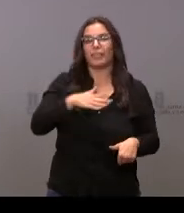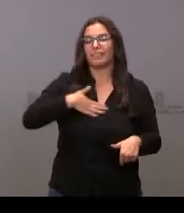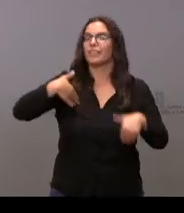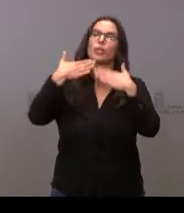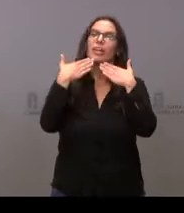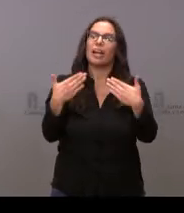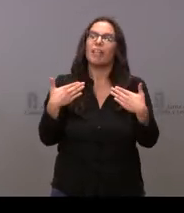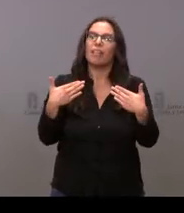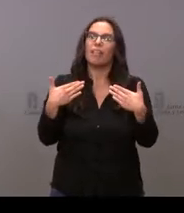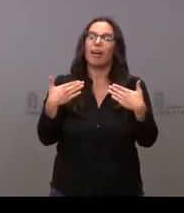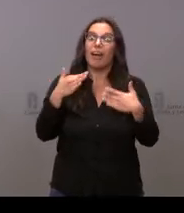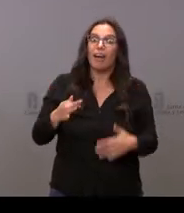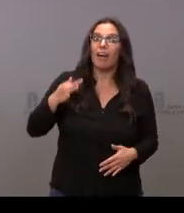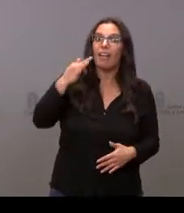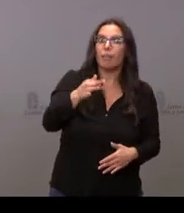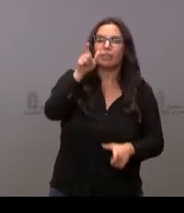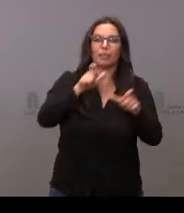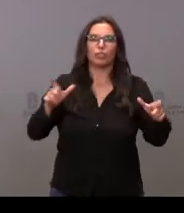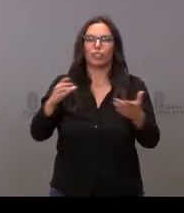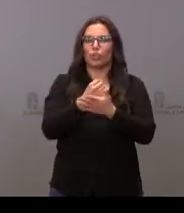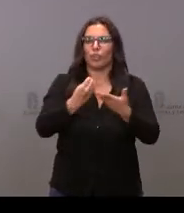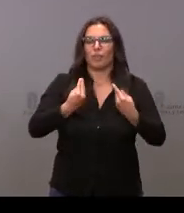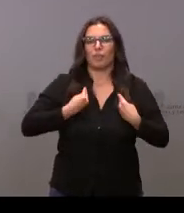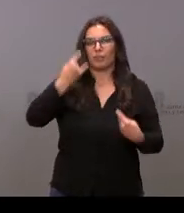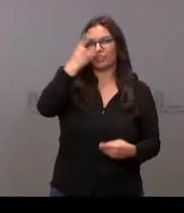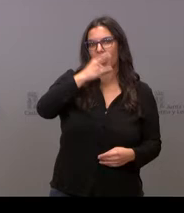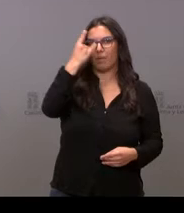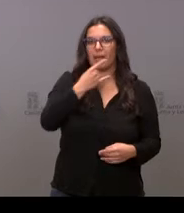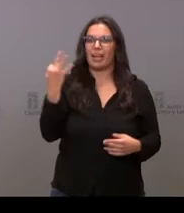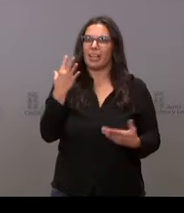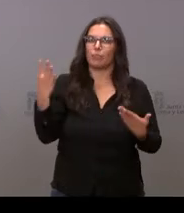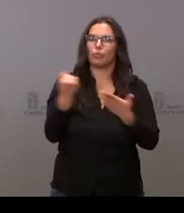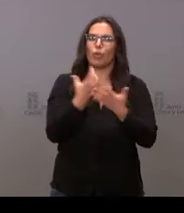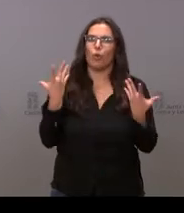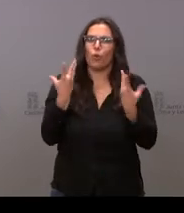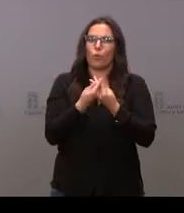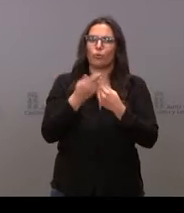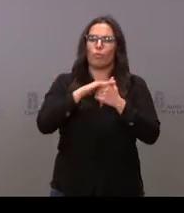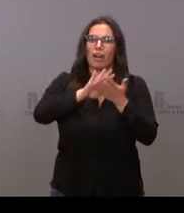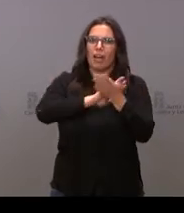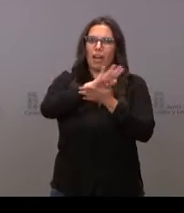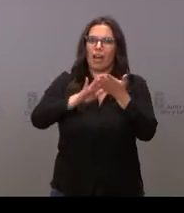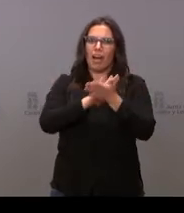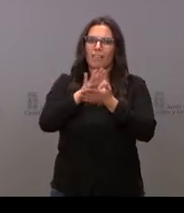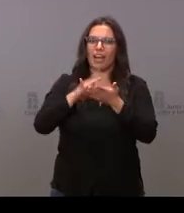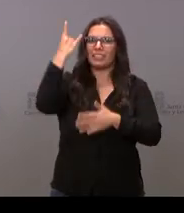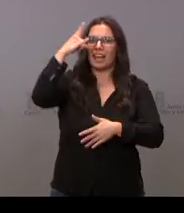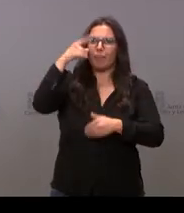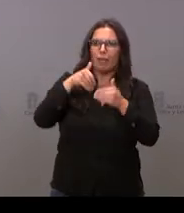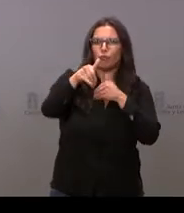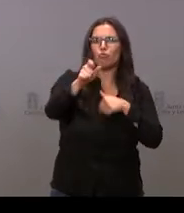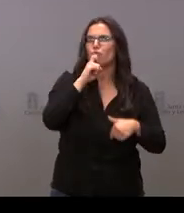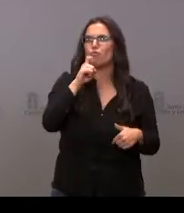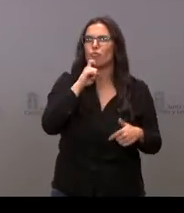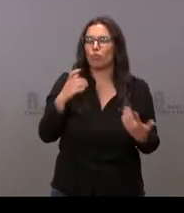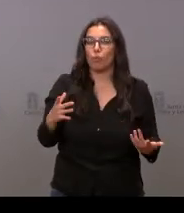además a todos los salmantinos si hoy podemos estar aquí juntos para hablar de la salamanca del futuro es